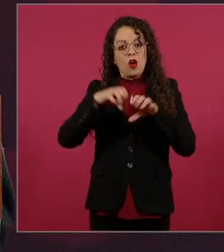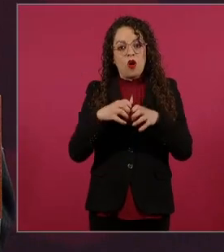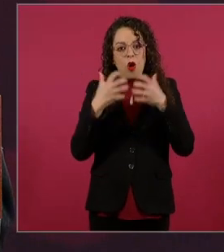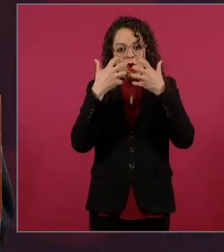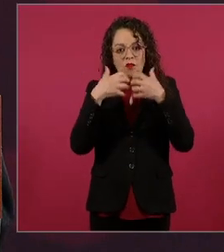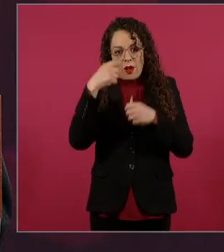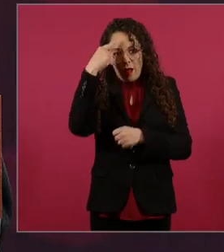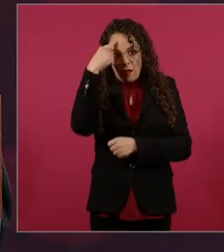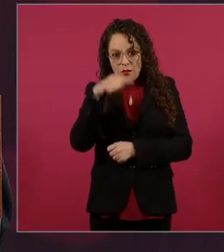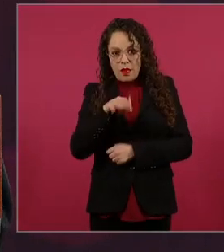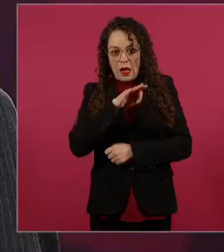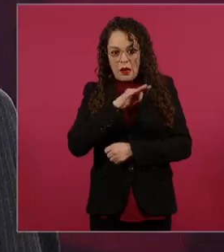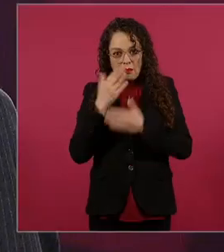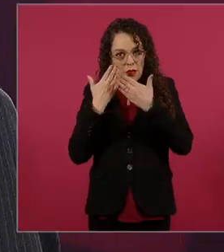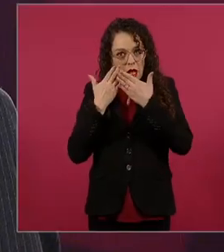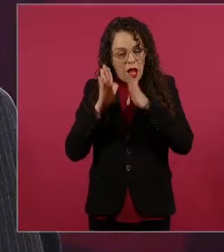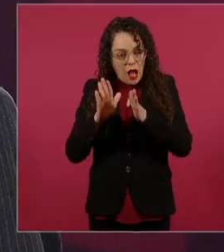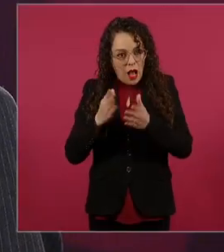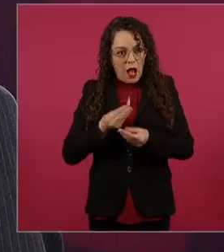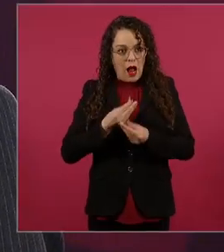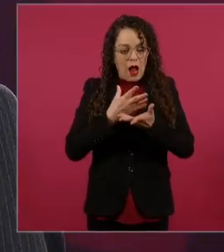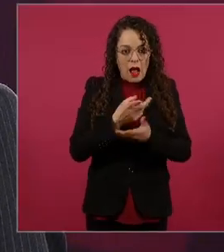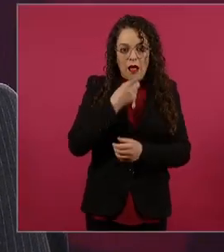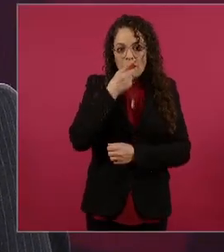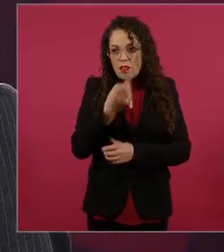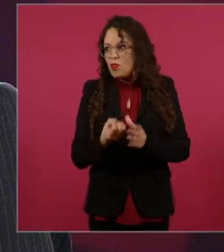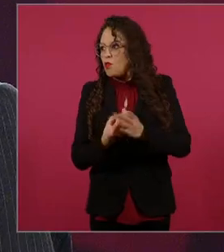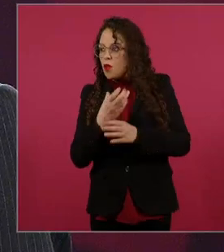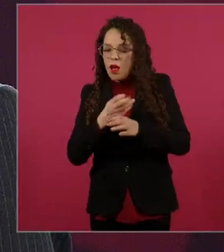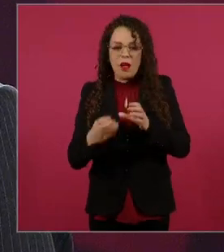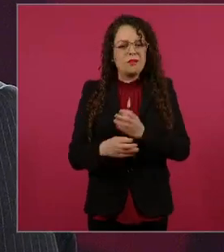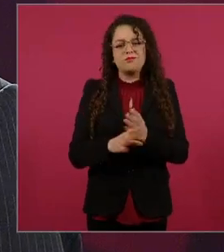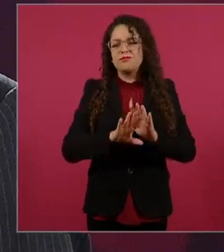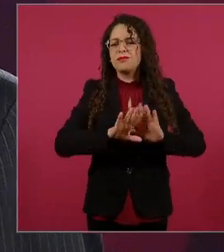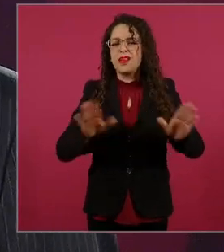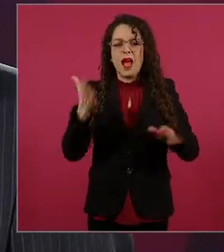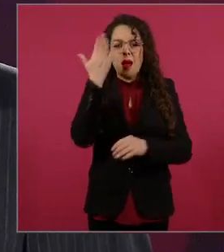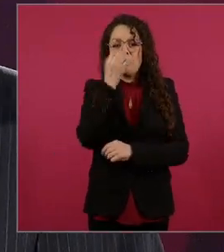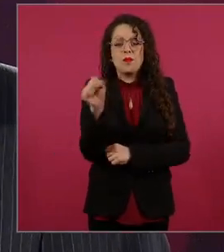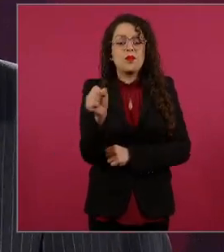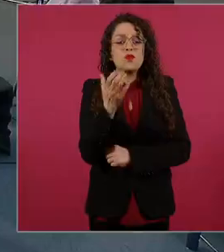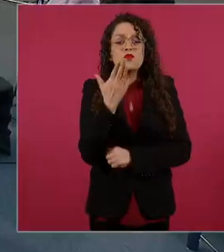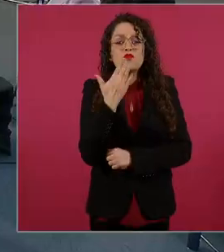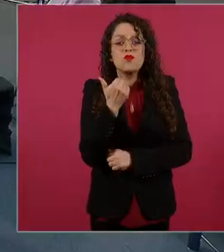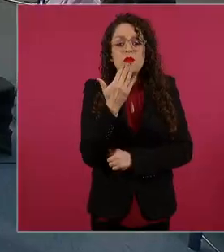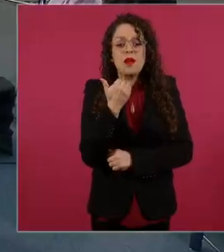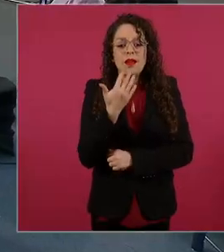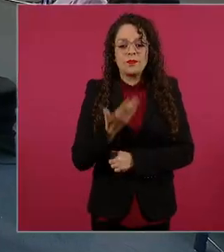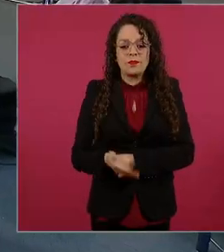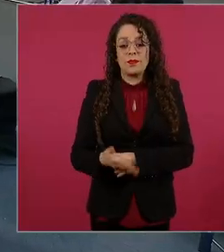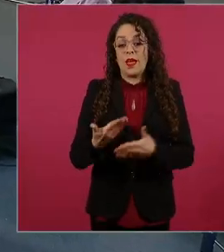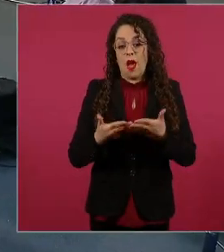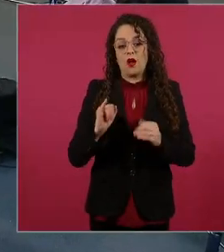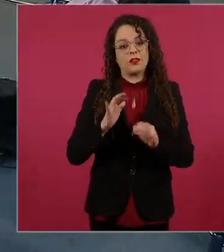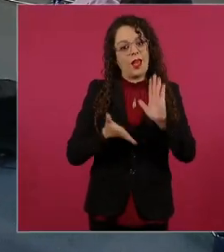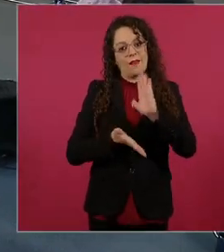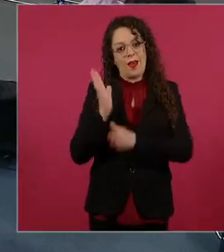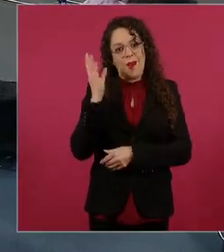por eso no hay que enojarse y ahora sí vamos a desayunar gracias gracias gracias Gracias.